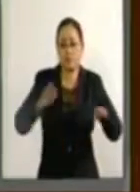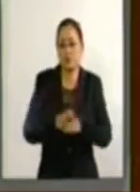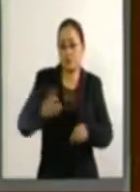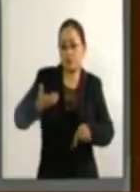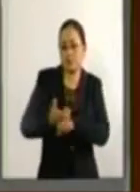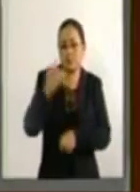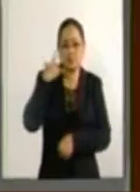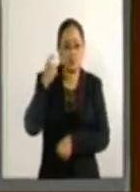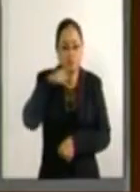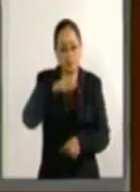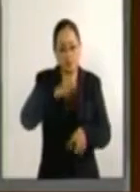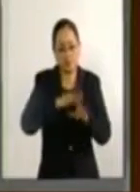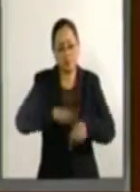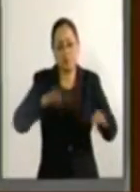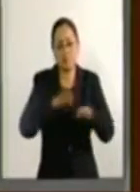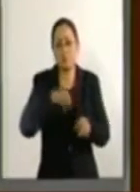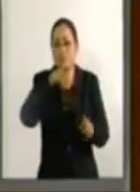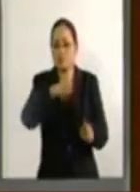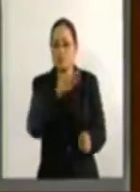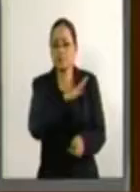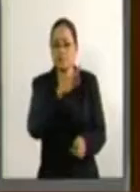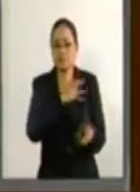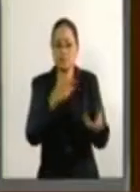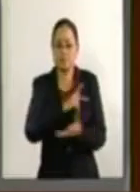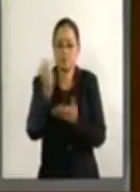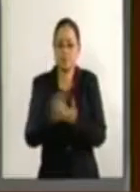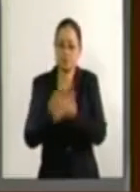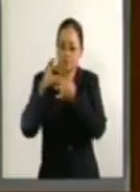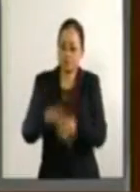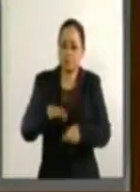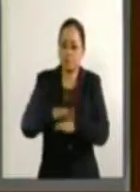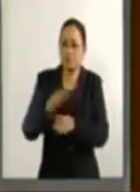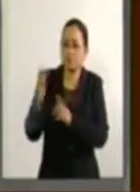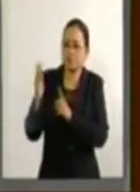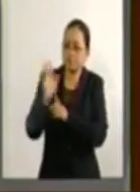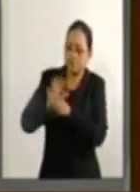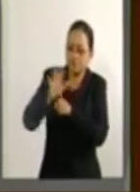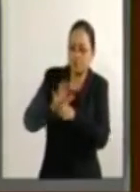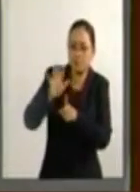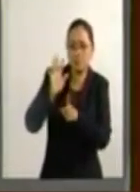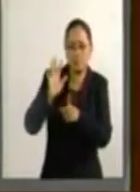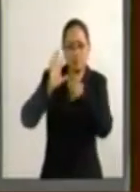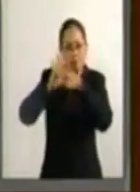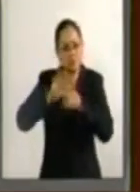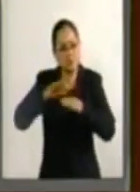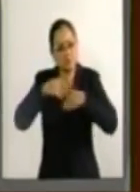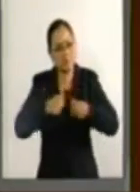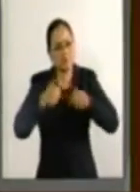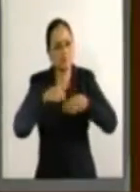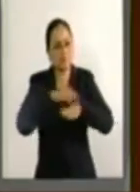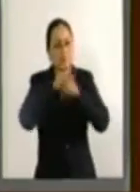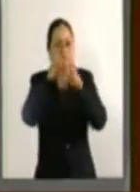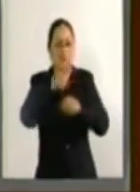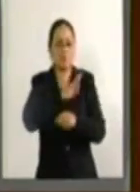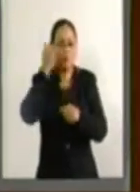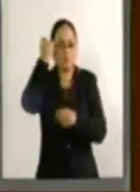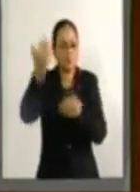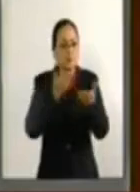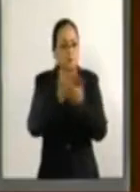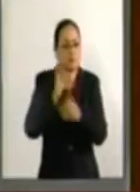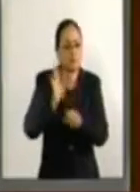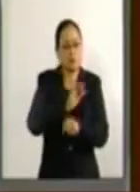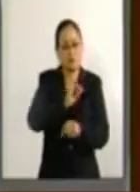California. Ahí se llevará a cabo una política eficaz de cabildeo o de sensibilización para que se aprueben las iniciativas en